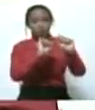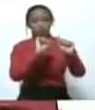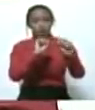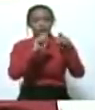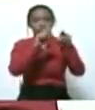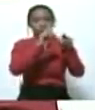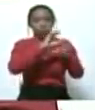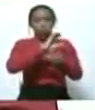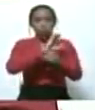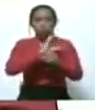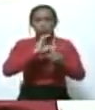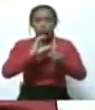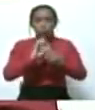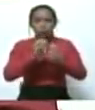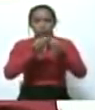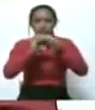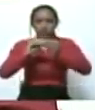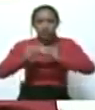cultores.